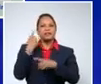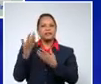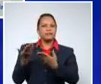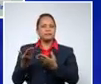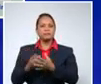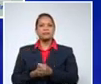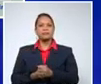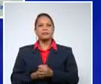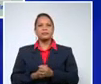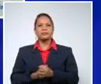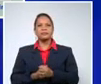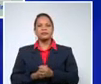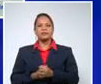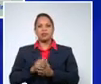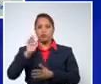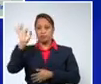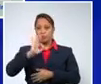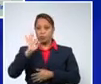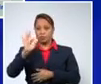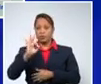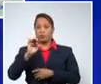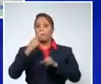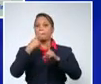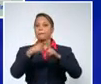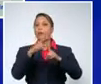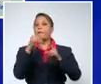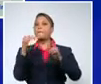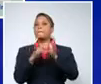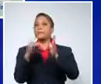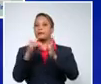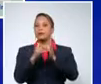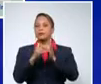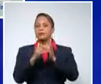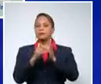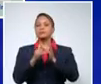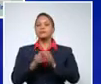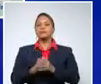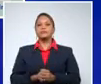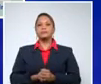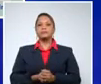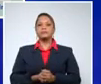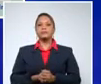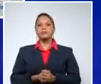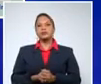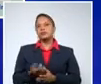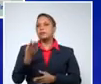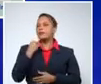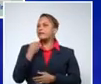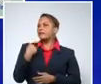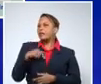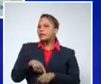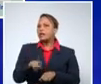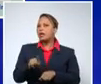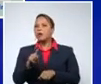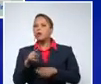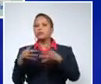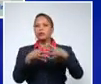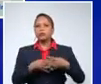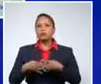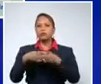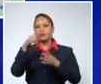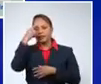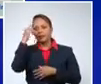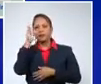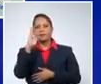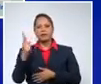en cuanto a tasa por millón, ustedes dirán, no, pero me ha estado diciendo hasta ahora que Estados Unidos, India, Brasil, Rusia y Reino Unido